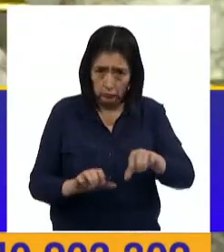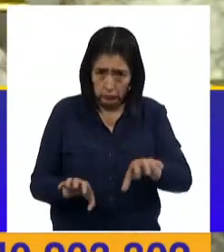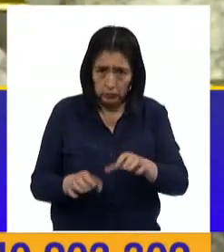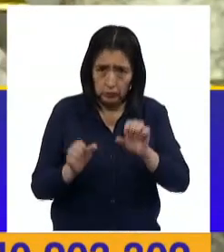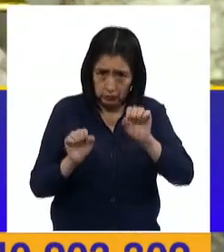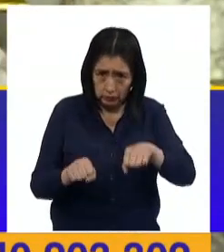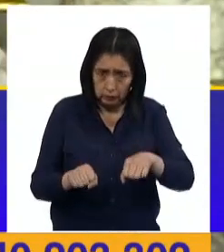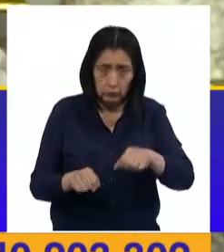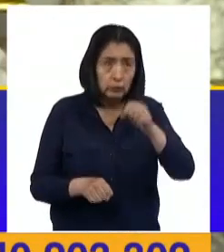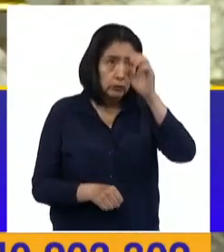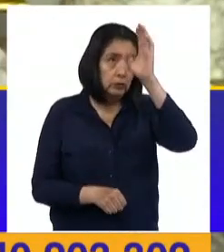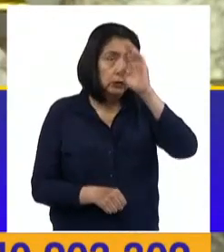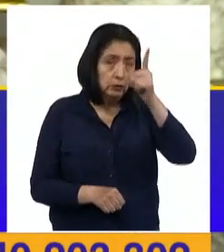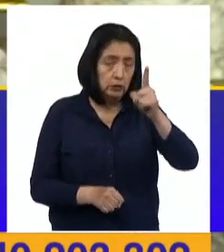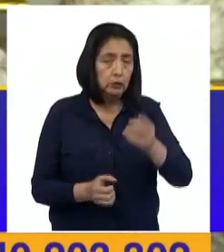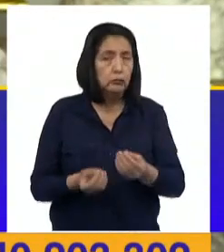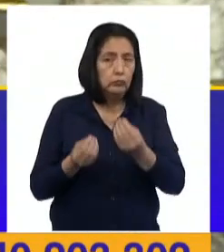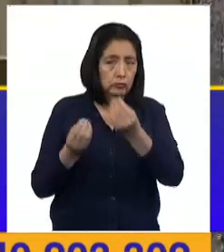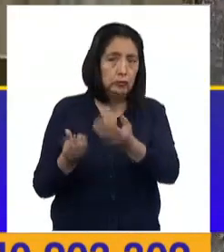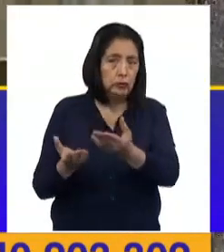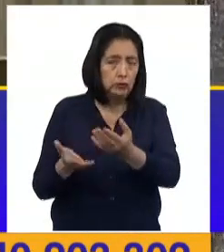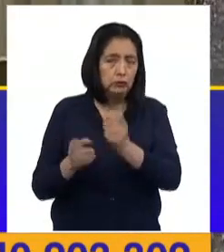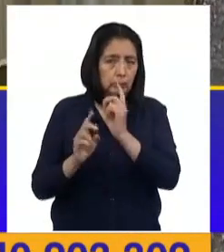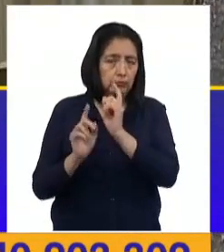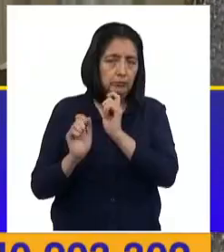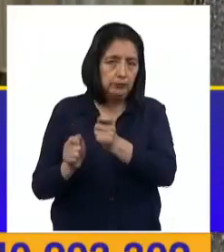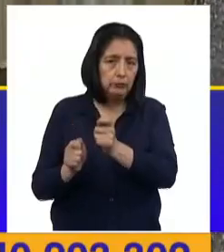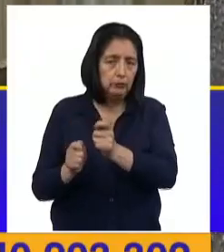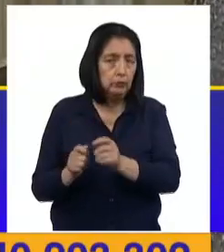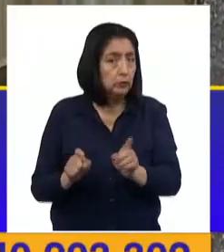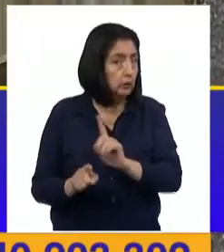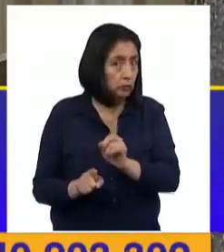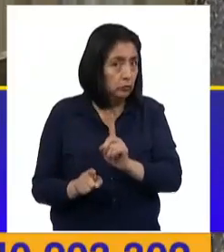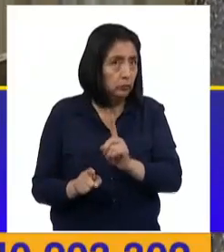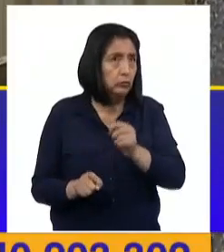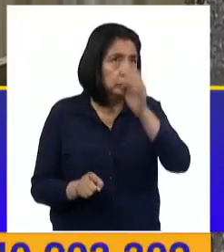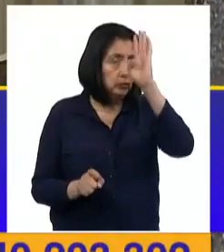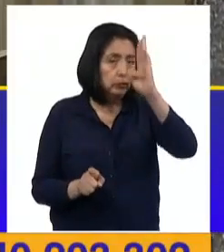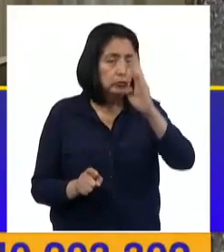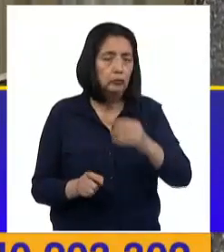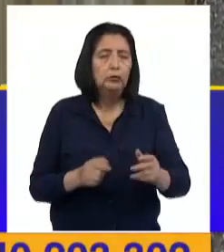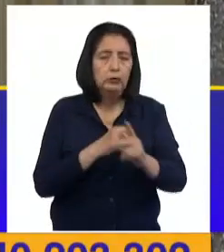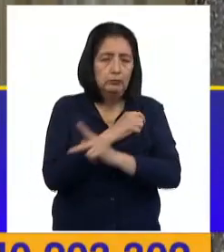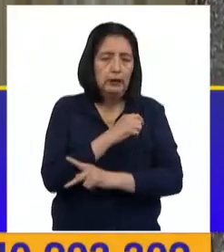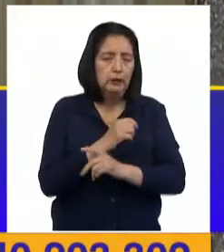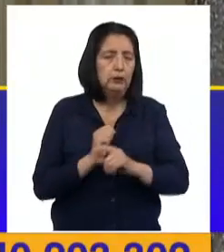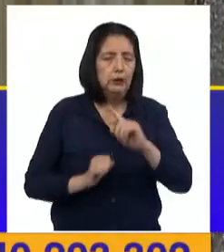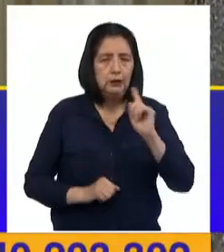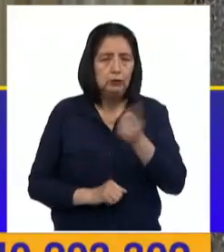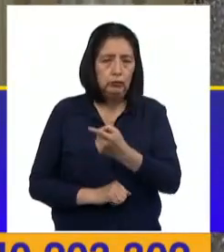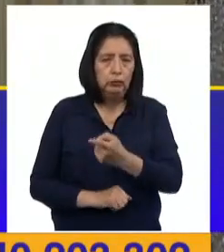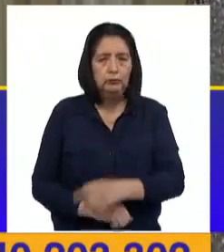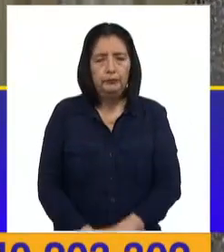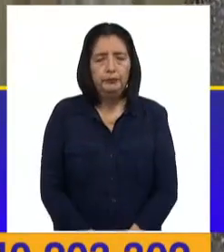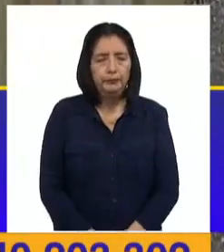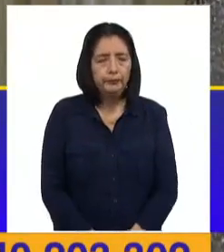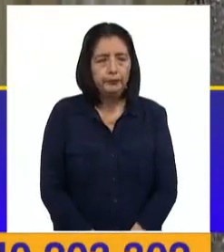hiciereis, que Dios os premie, y si no, Él y la patria os lo demanden.